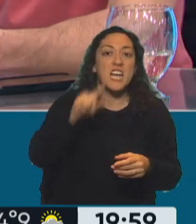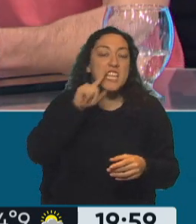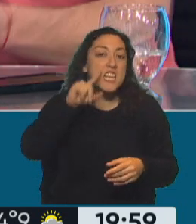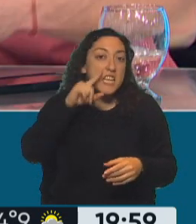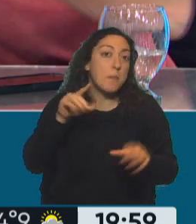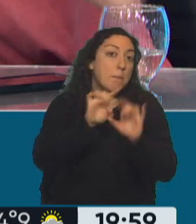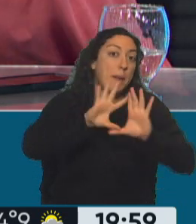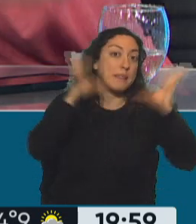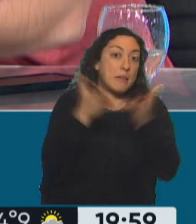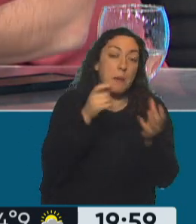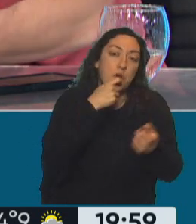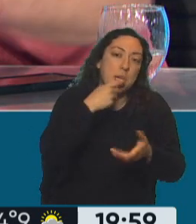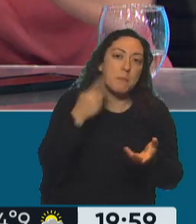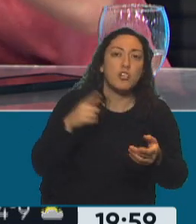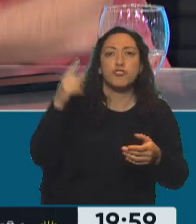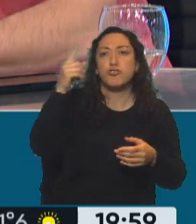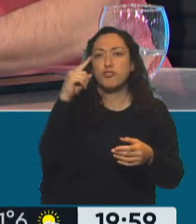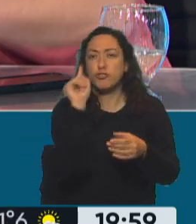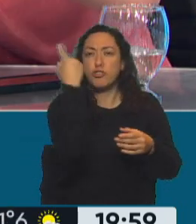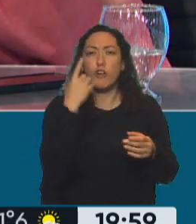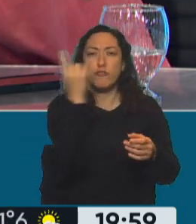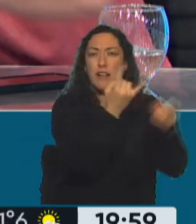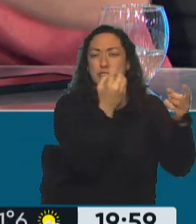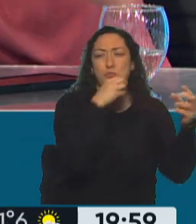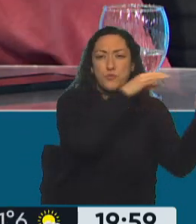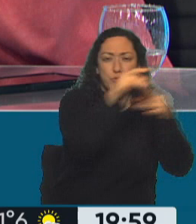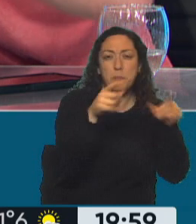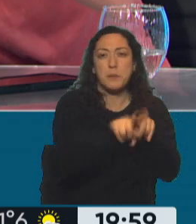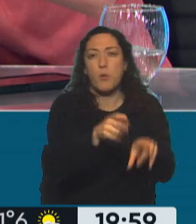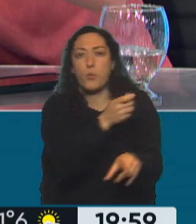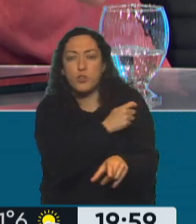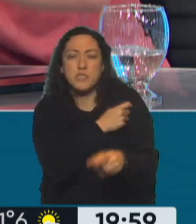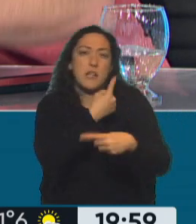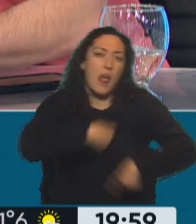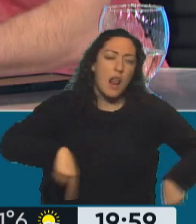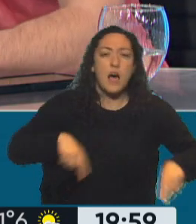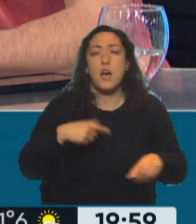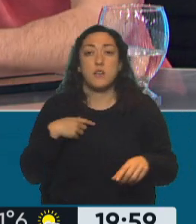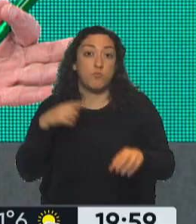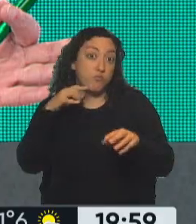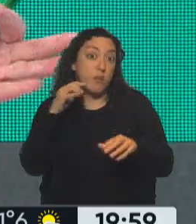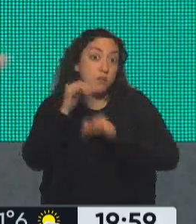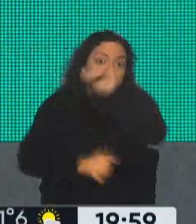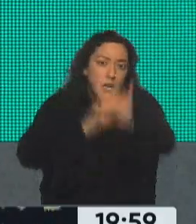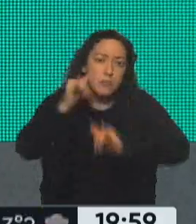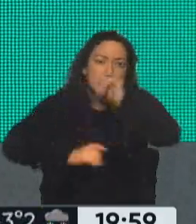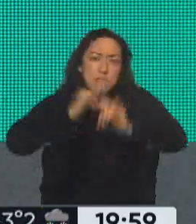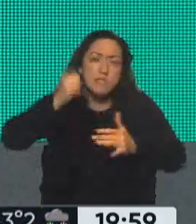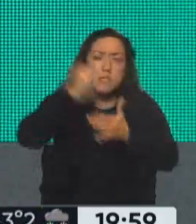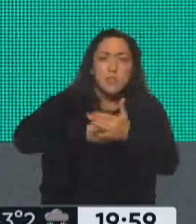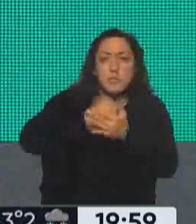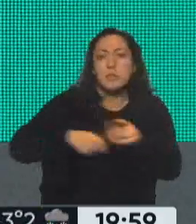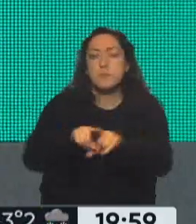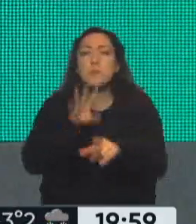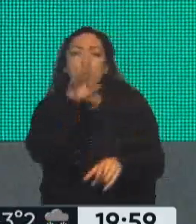pandemia estaba peleando él solo contra la fake news de no te vacunes, es veneno, Bill Gates, bla, Bueno, bla, bla. esto ya lo vimos en la pandemia. Bueno, exactamente. No te pongas la vacuna